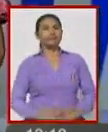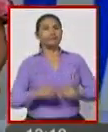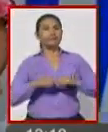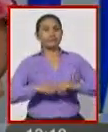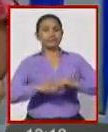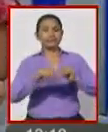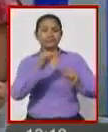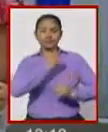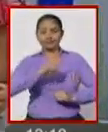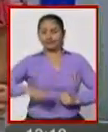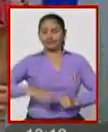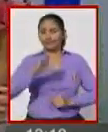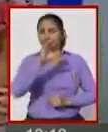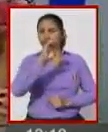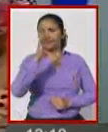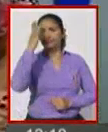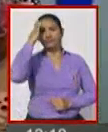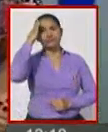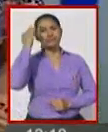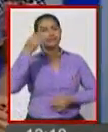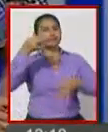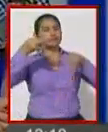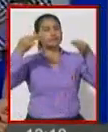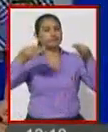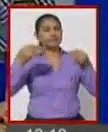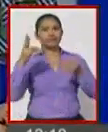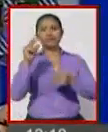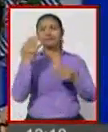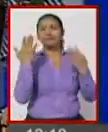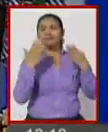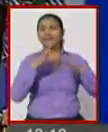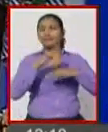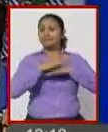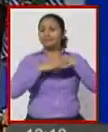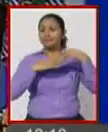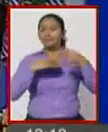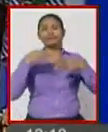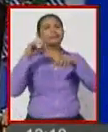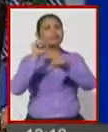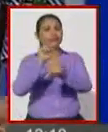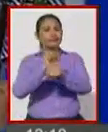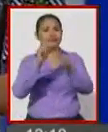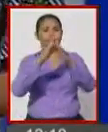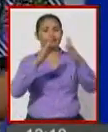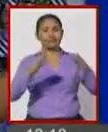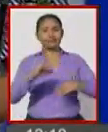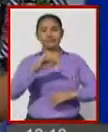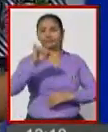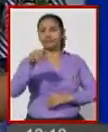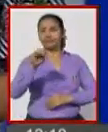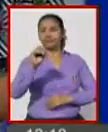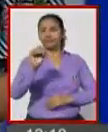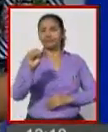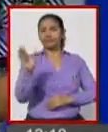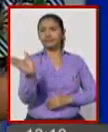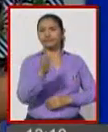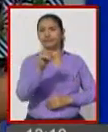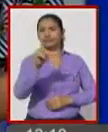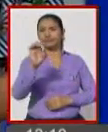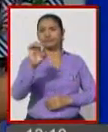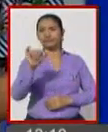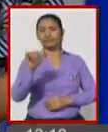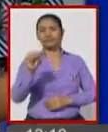seguimos hablando del alcalde de Cochabamba porque oficialistas no están conformes con la detención domiciliaria de José María